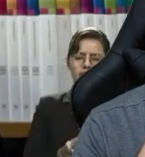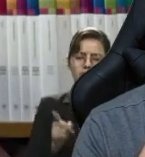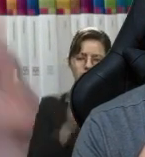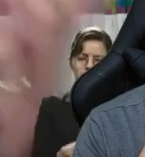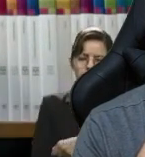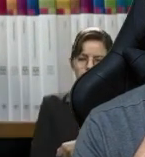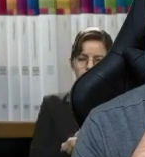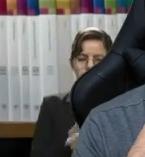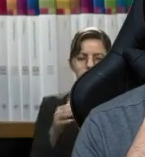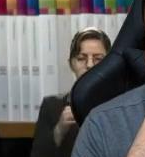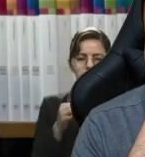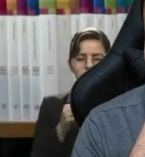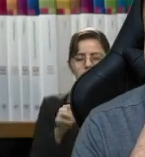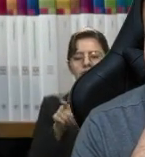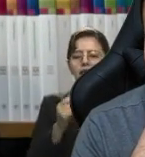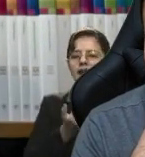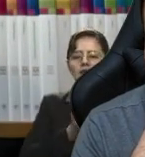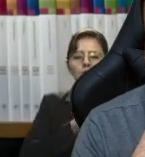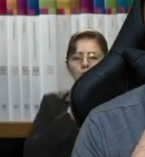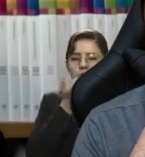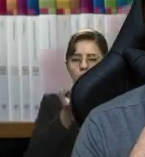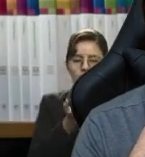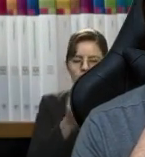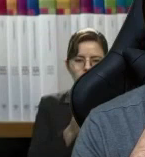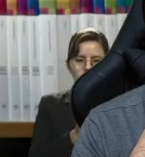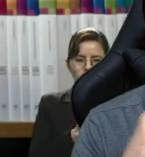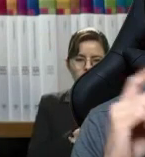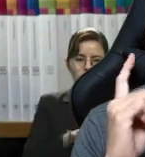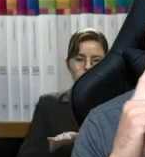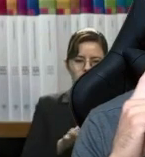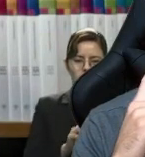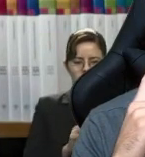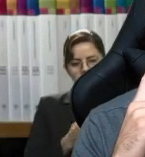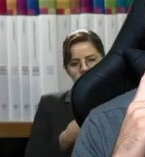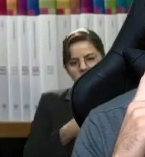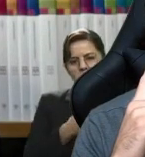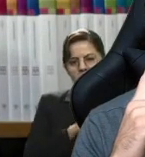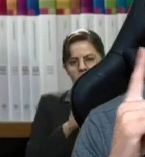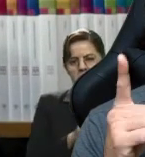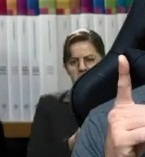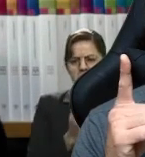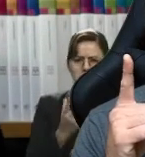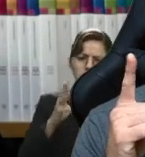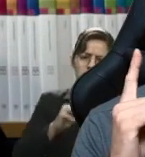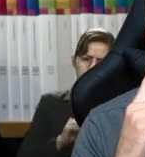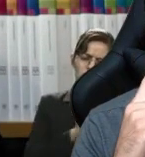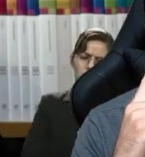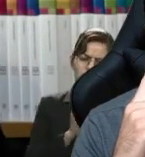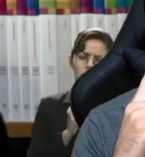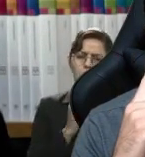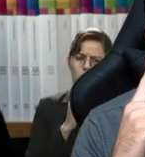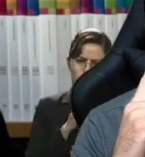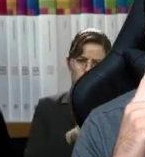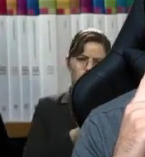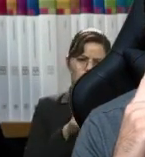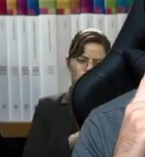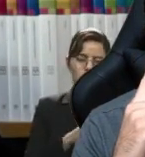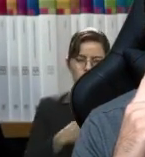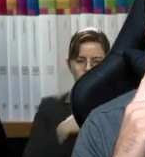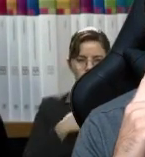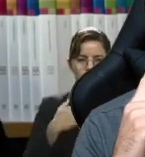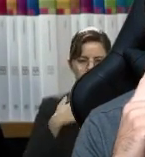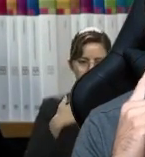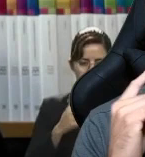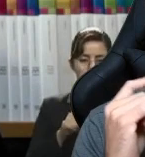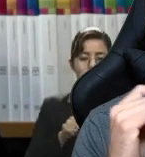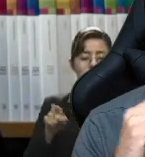resarcimiento de un error que se cumplió puntualmente en los términos legales y hasta donde yo entiendo la persona que hizo al ex